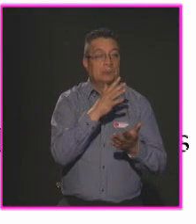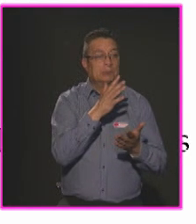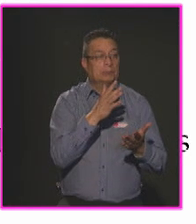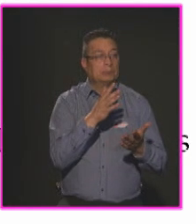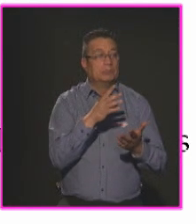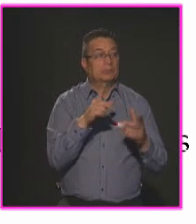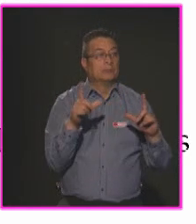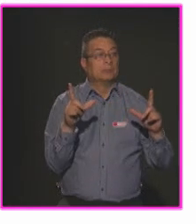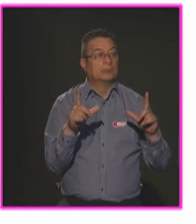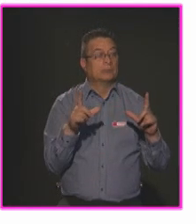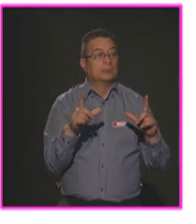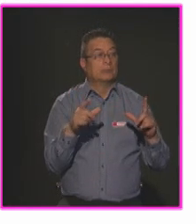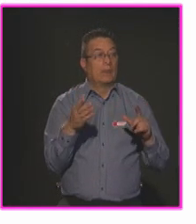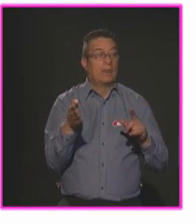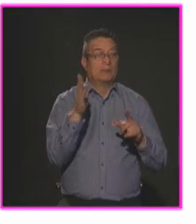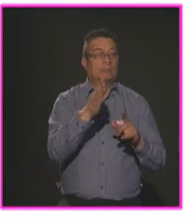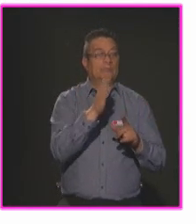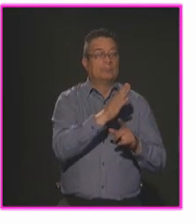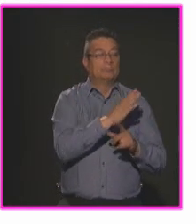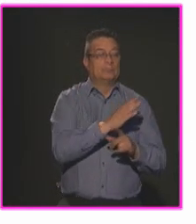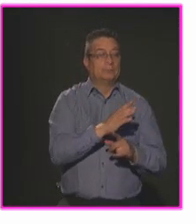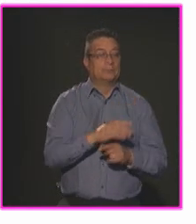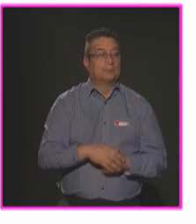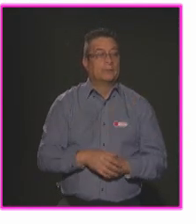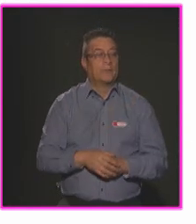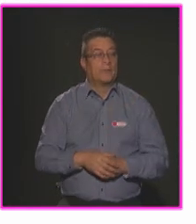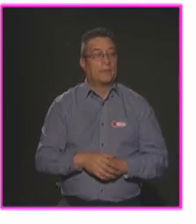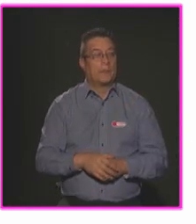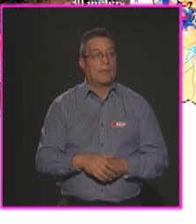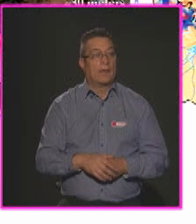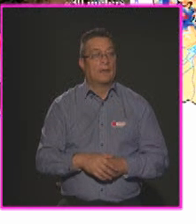Bueno, a ver, vamos a ver atrás.